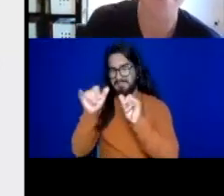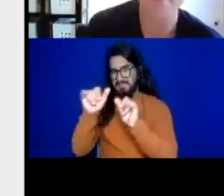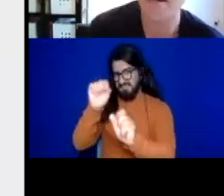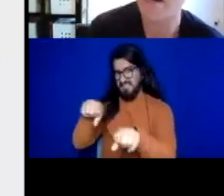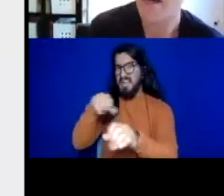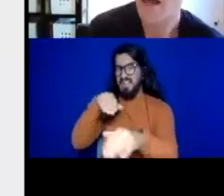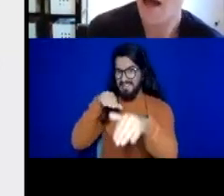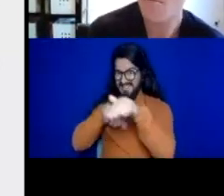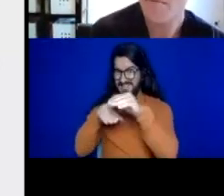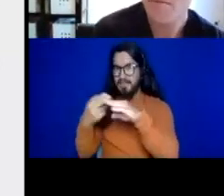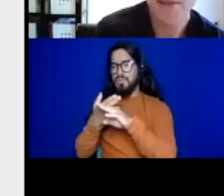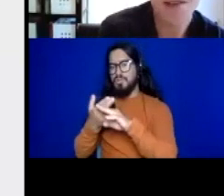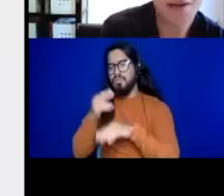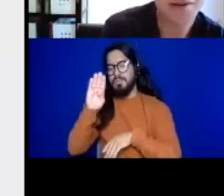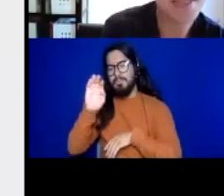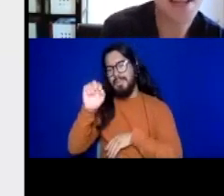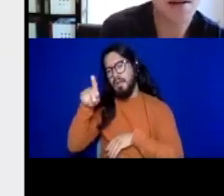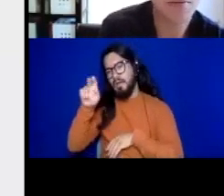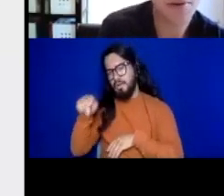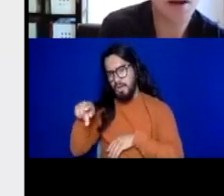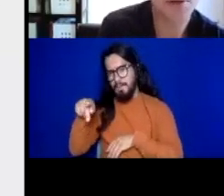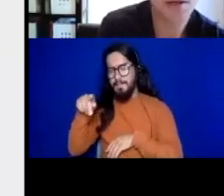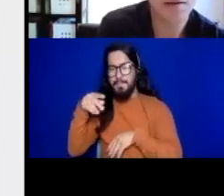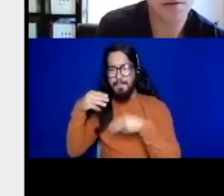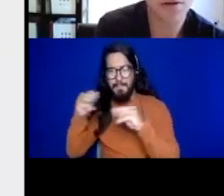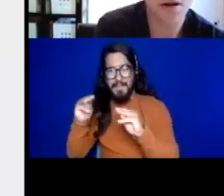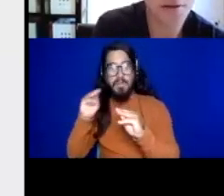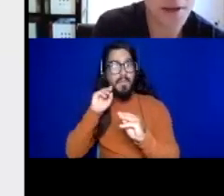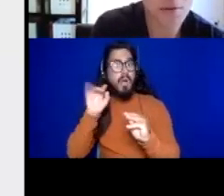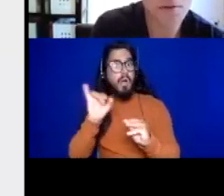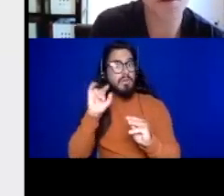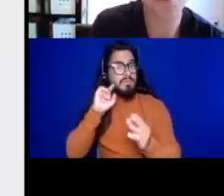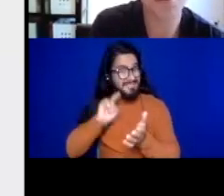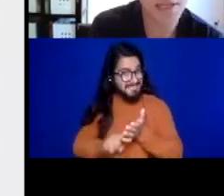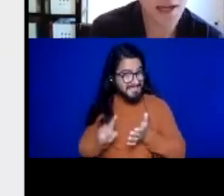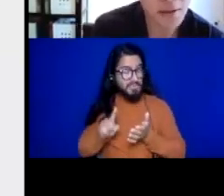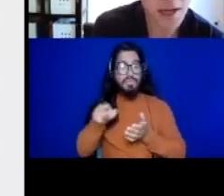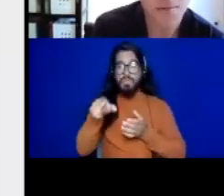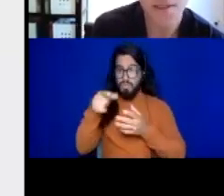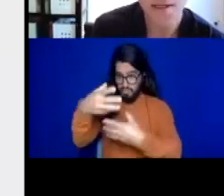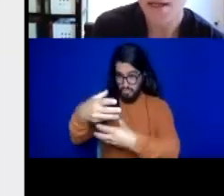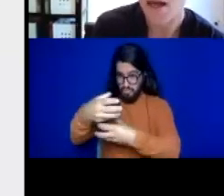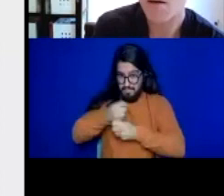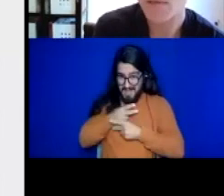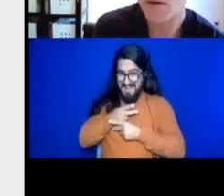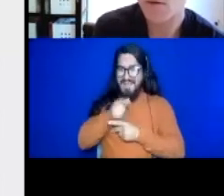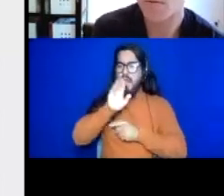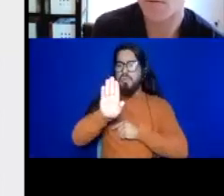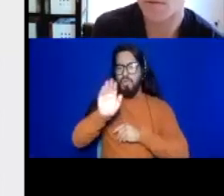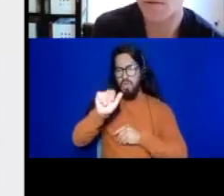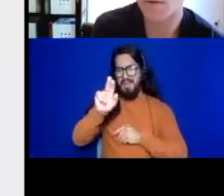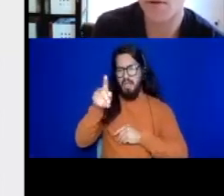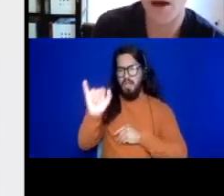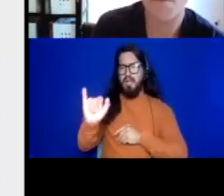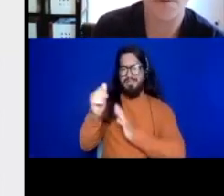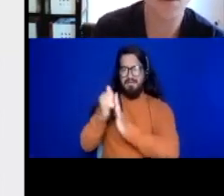Aún puedes entrar a tus cuentas usando esos otros códigos, pero tienes que recuperar tu aplicación